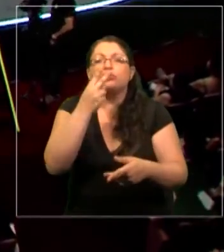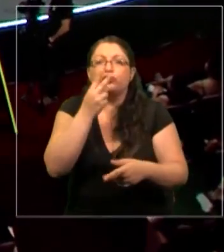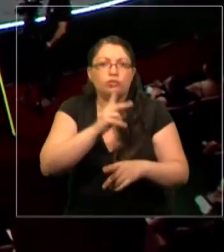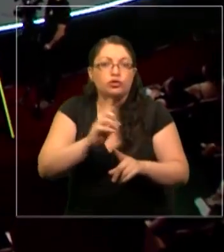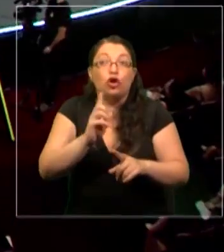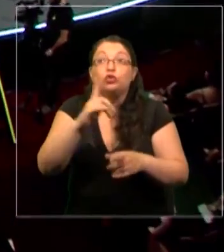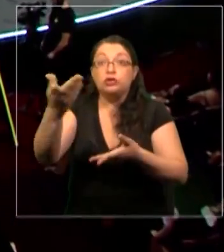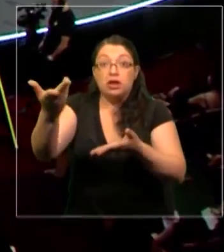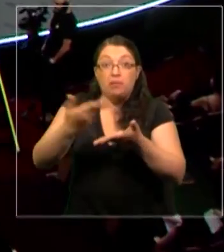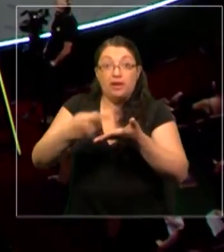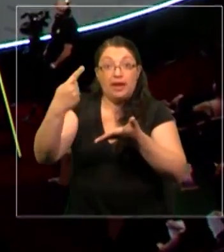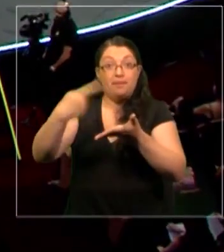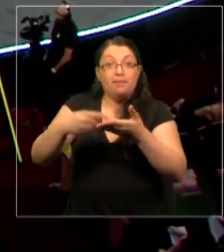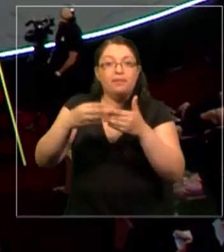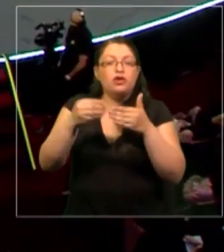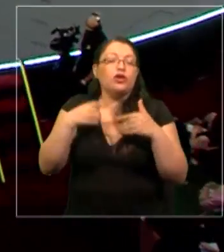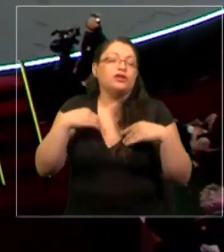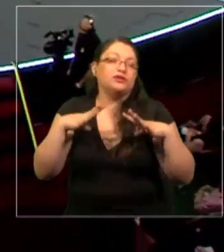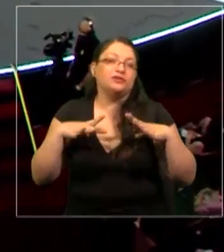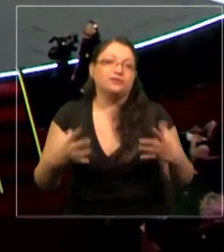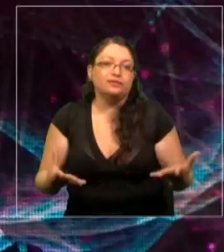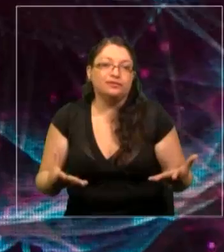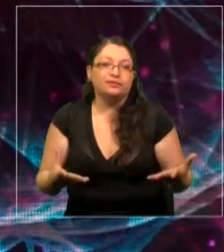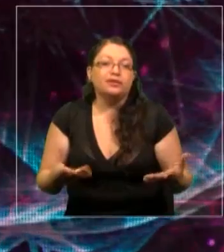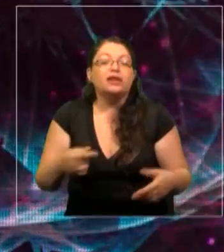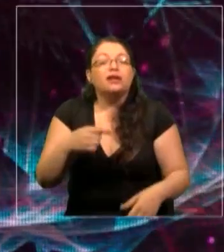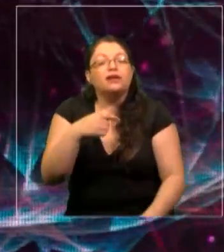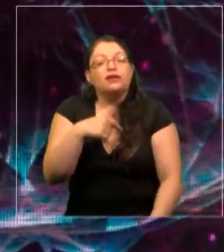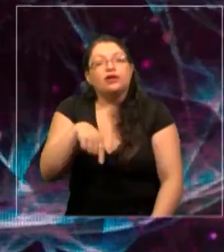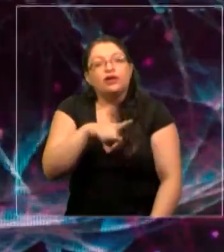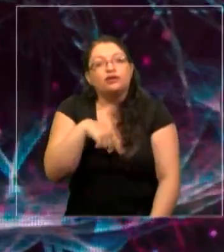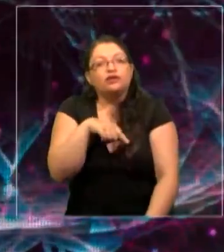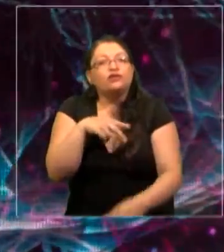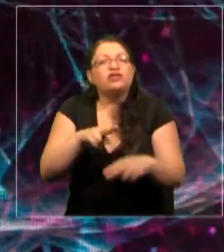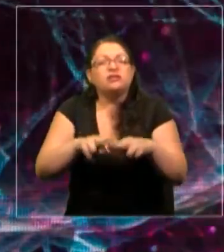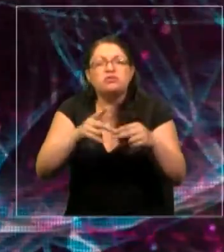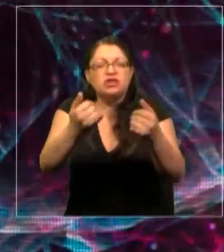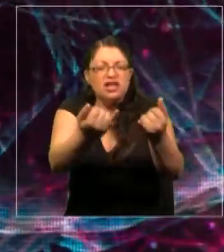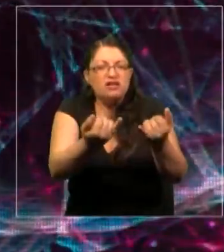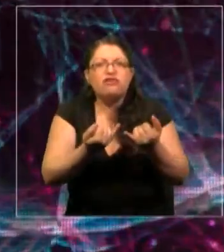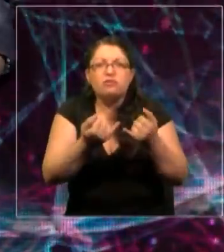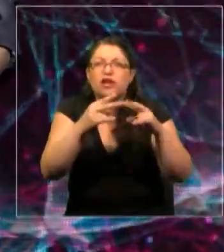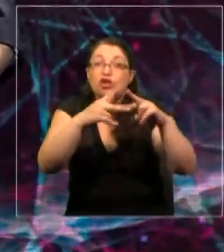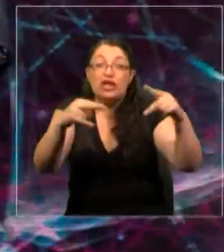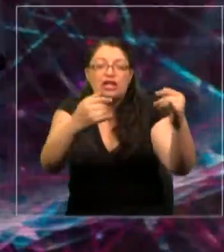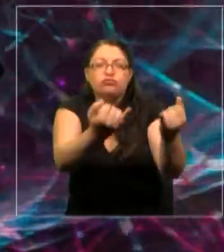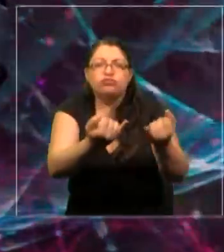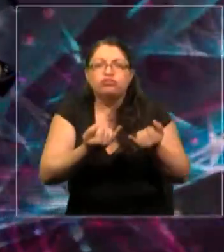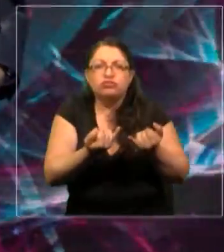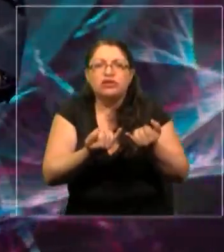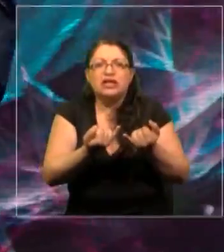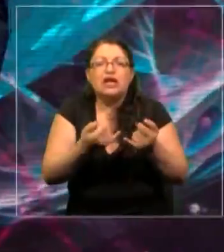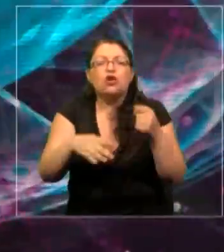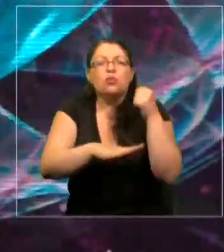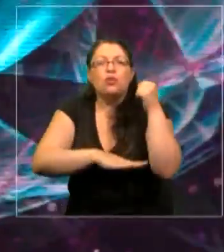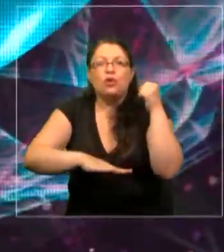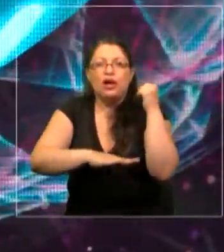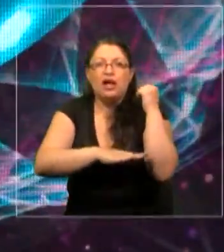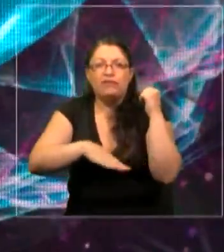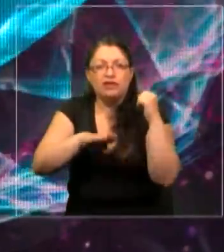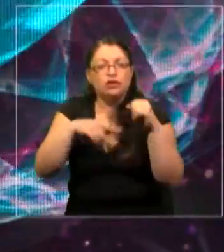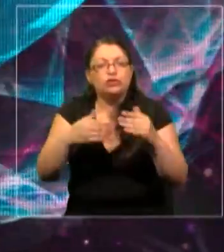$1,000 por eso, voy a estar feliz. Lo que tenemos con estos datos del ADN es que la materia prima que necesitamos